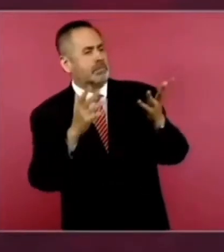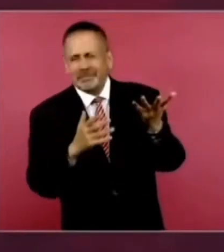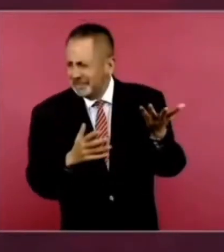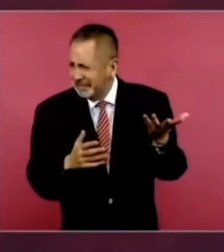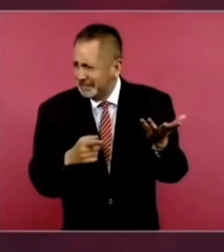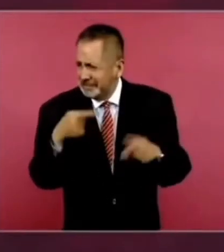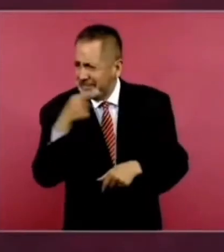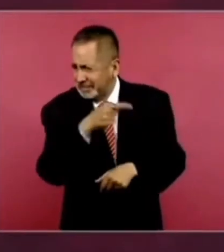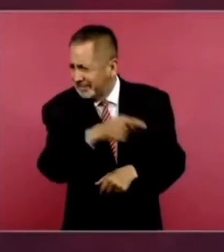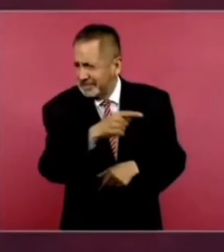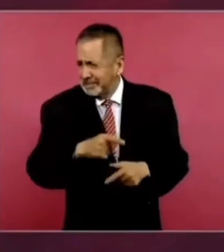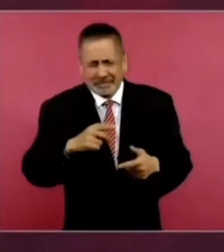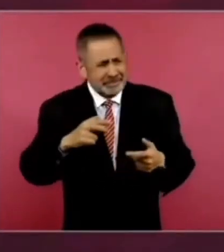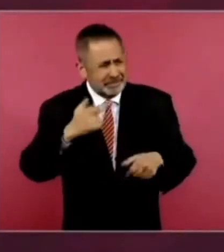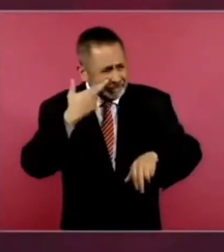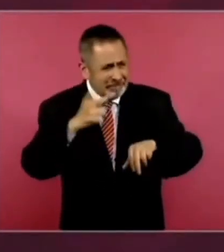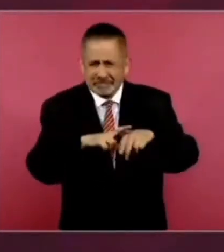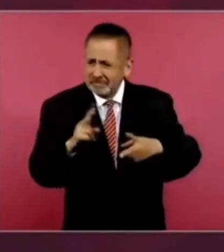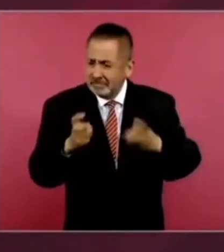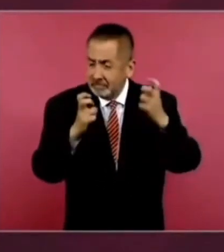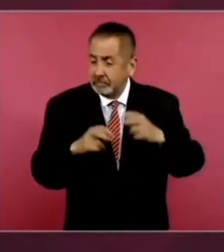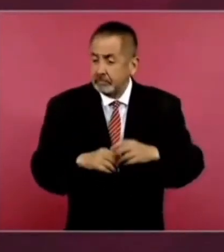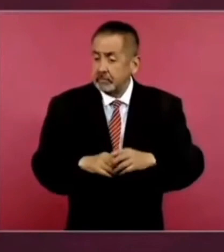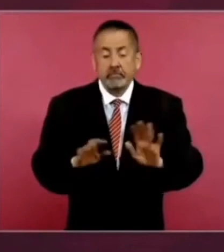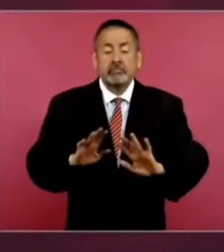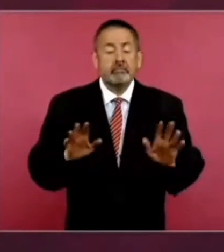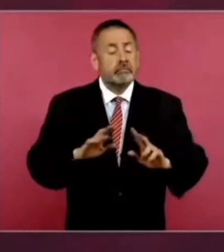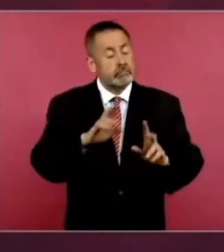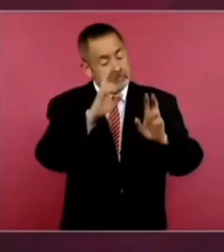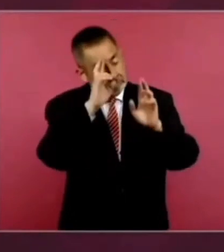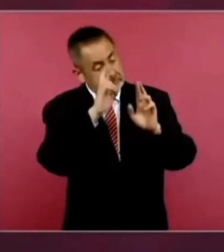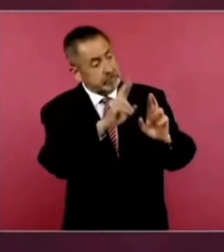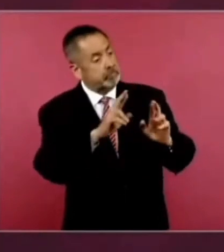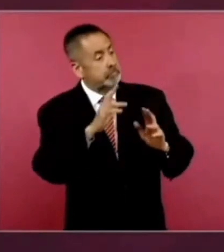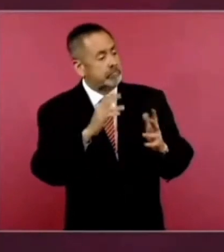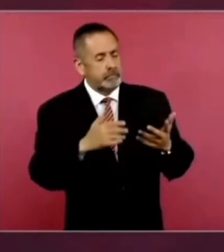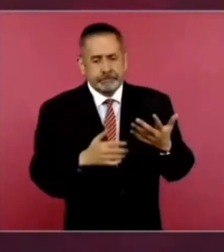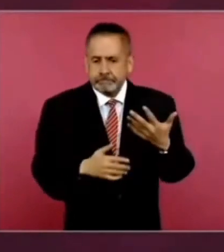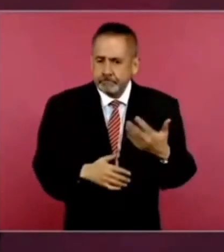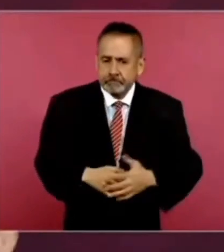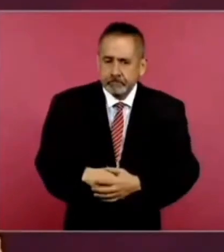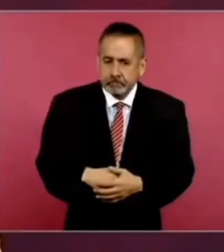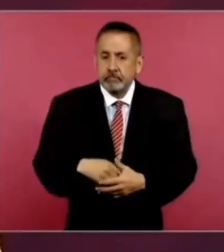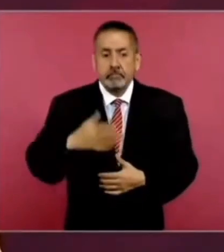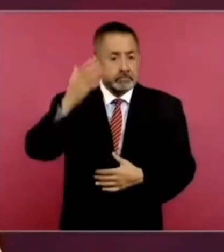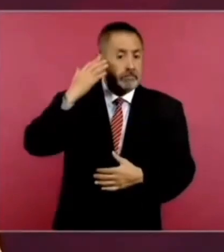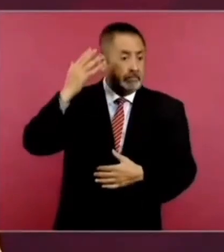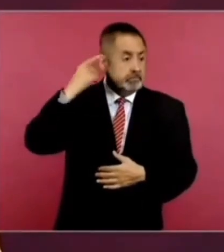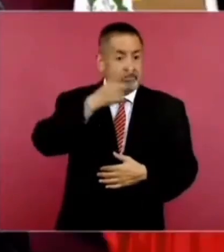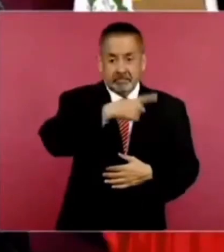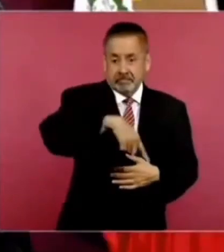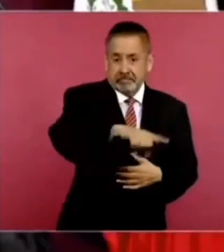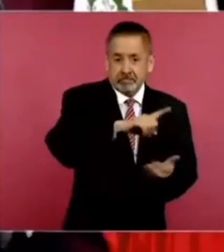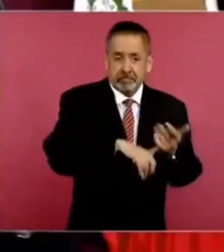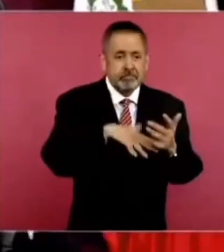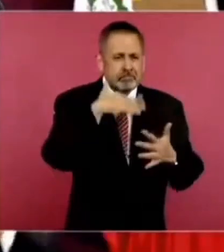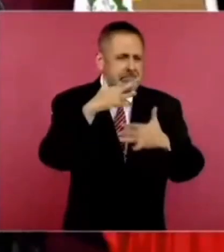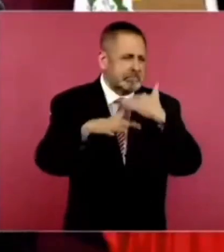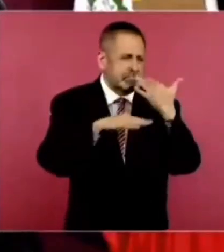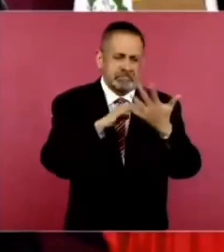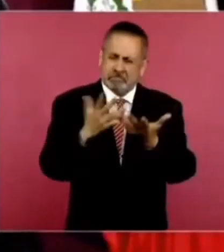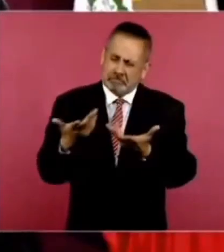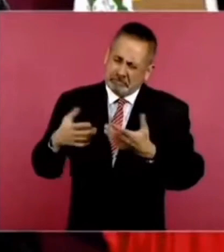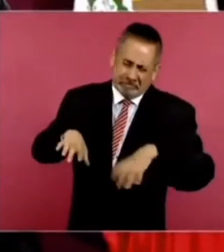Porque no solo era una empresa muy lucrativa, la